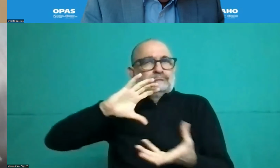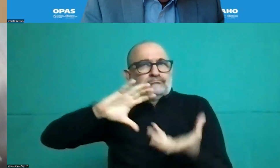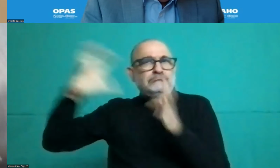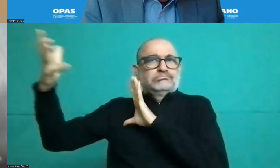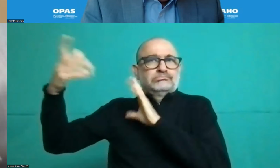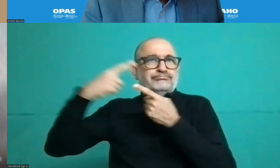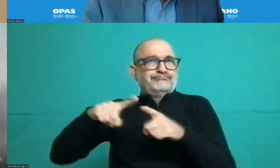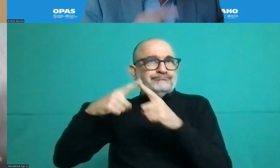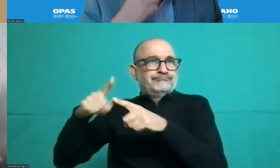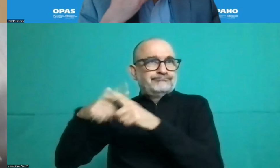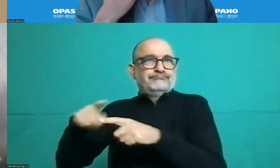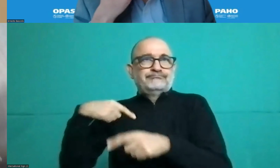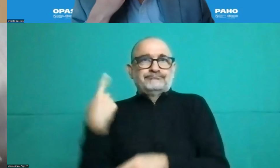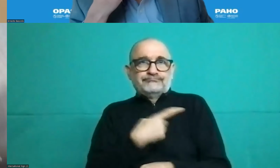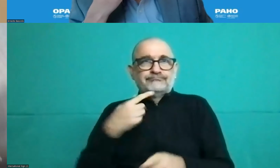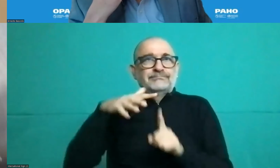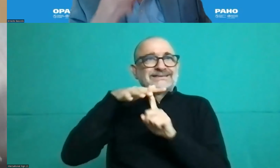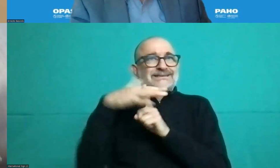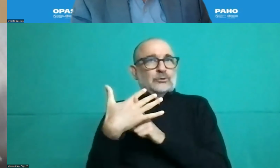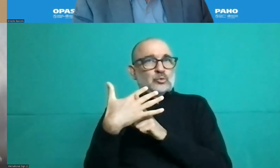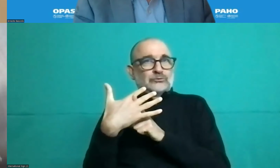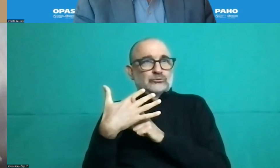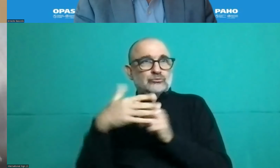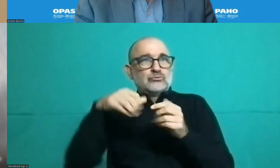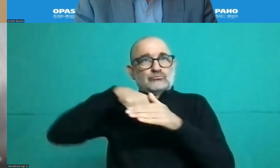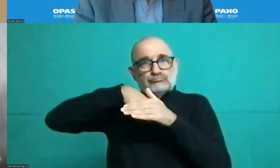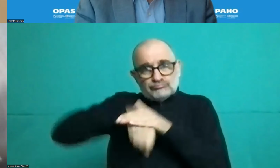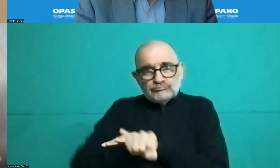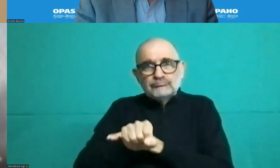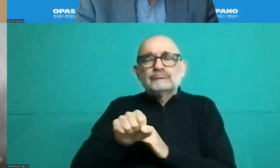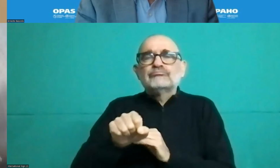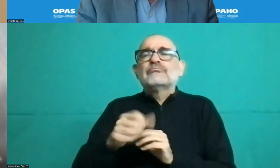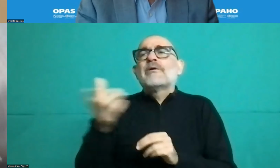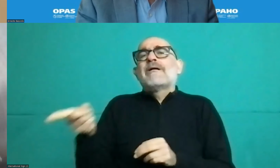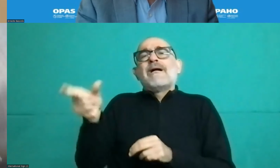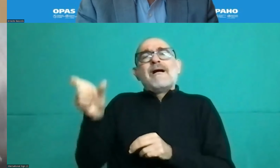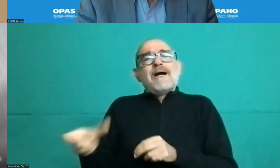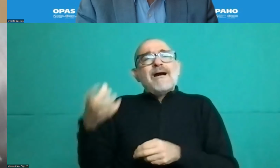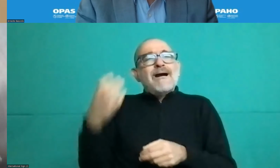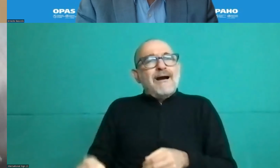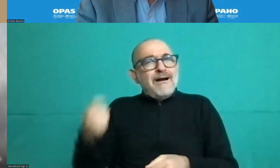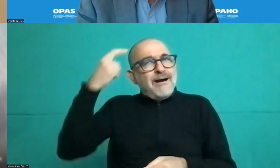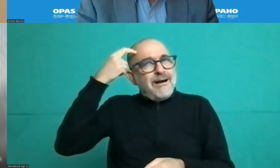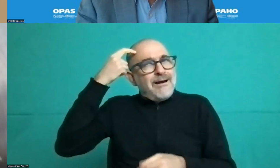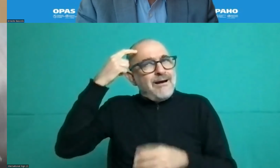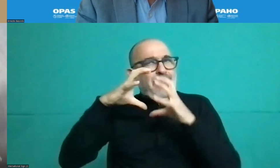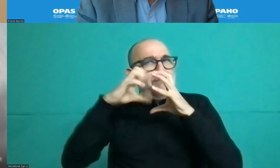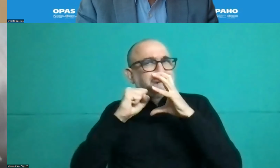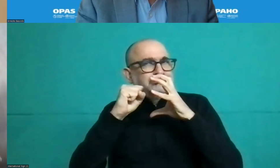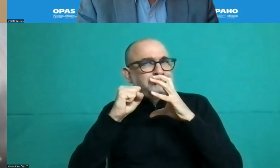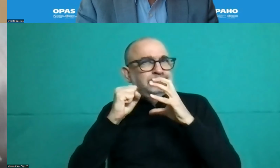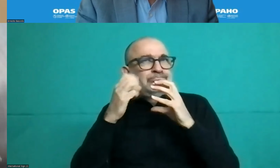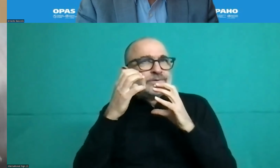a sufrimiento fetal agudo y a Kernicterus, pero además, debido a la estancia